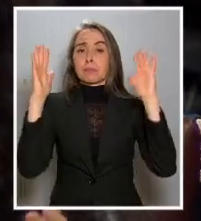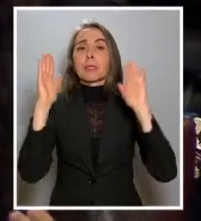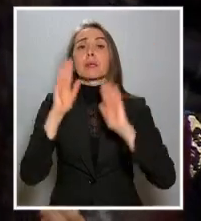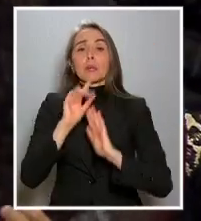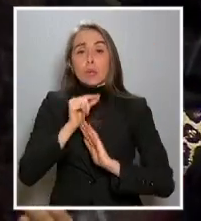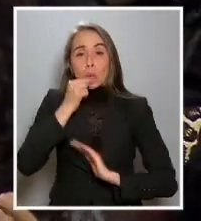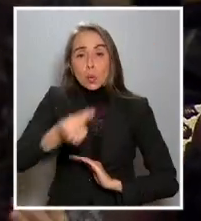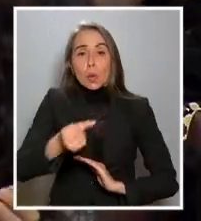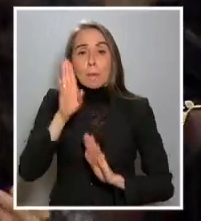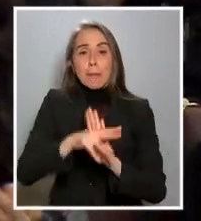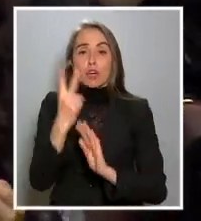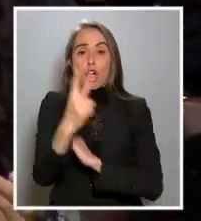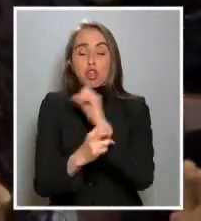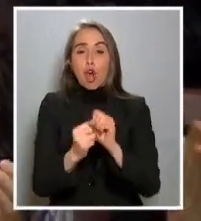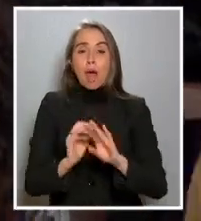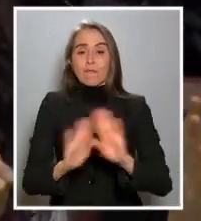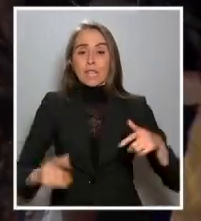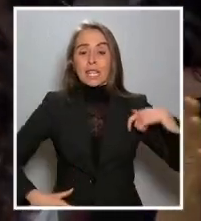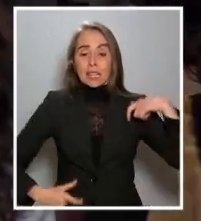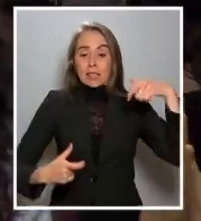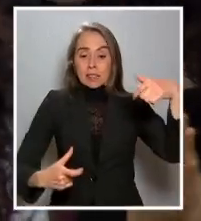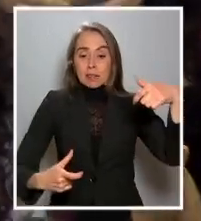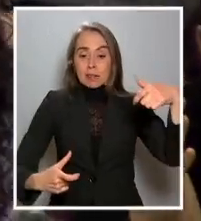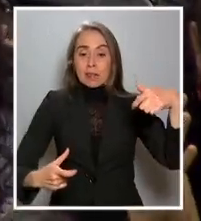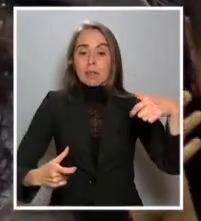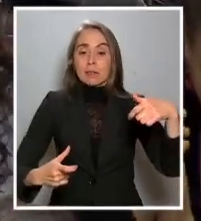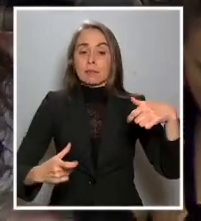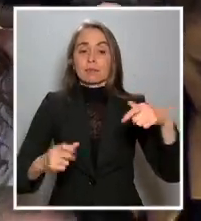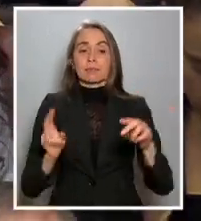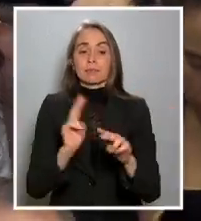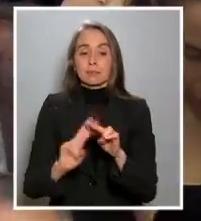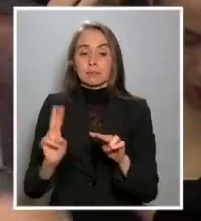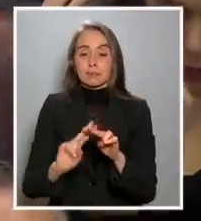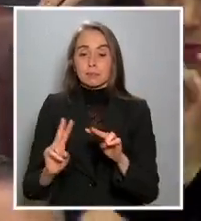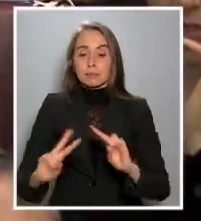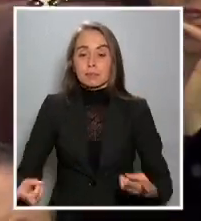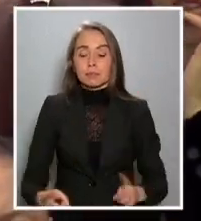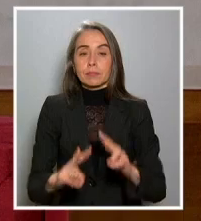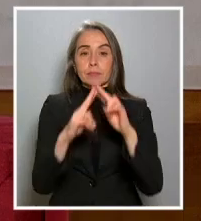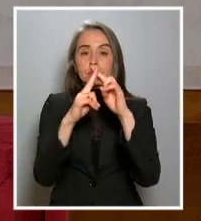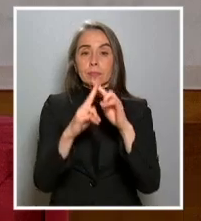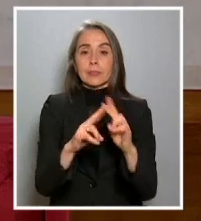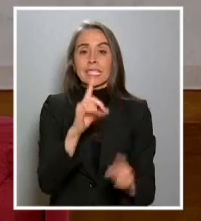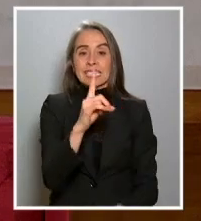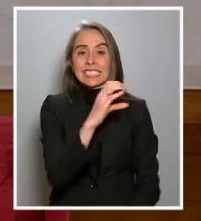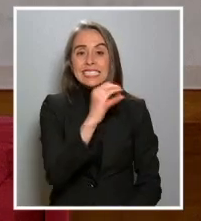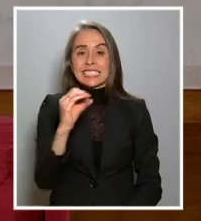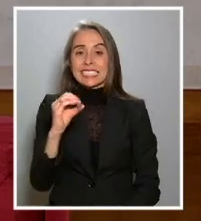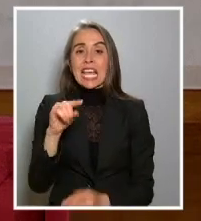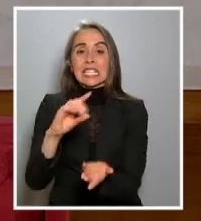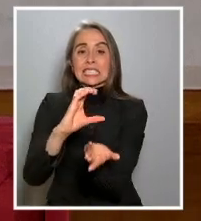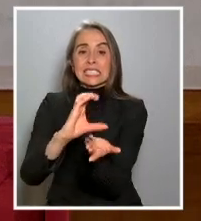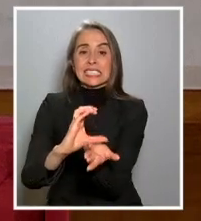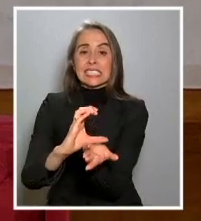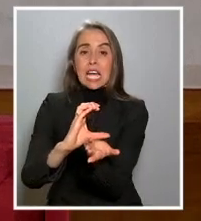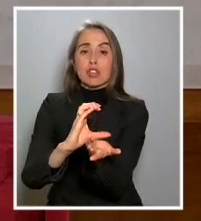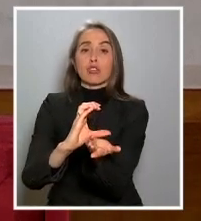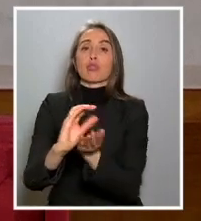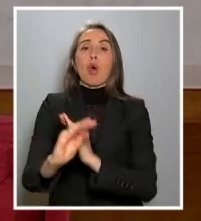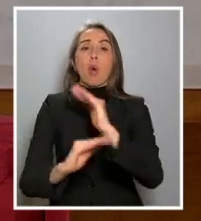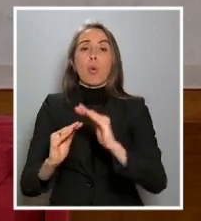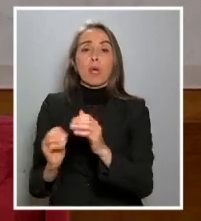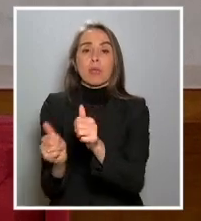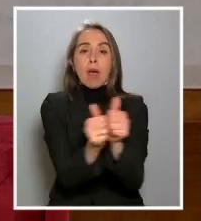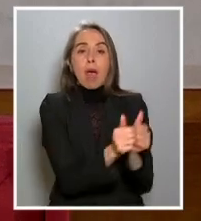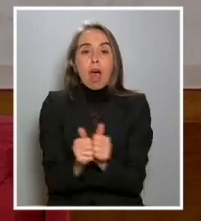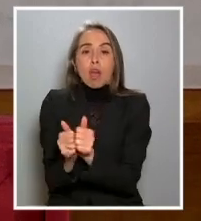2 años, vamos a haber llegado a construir 100 de estos centros de cuidados